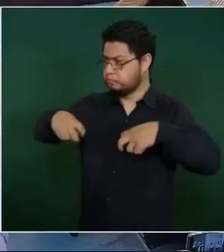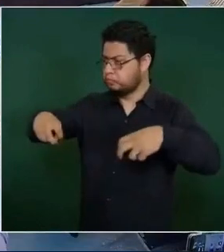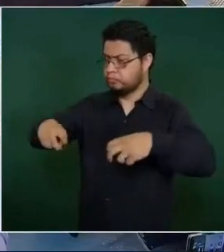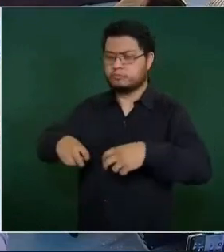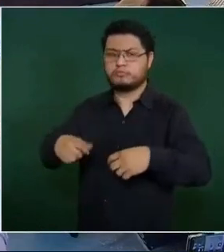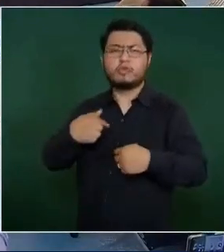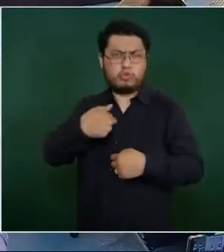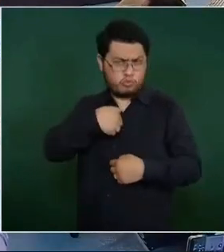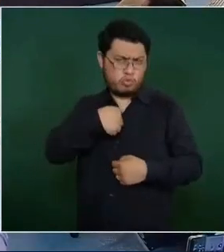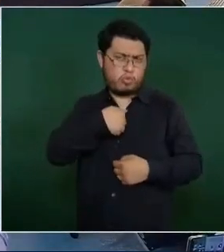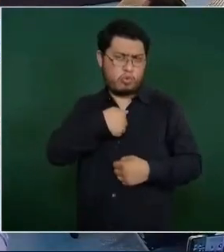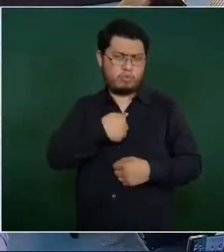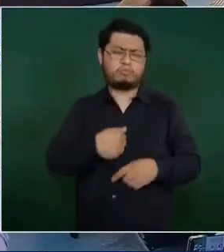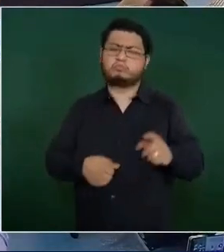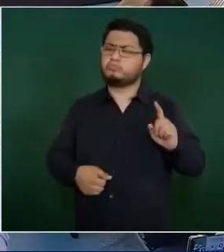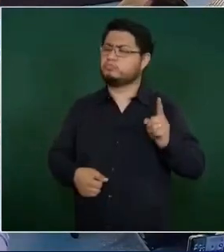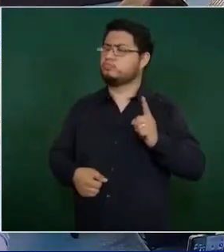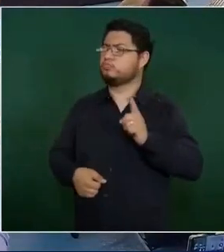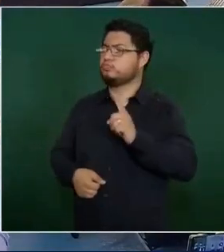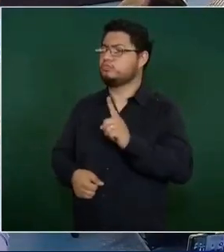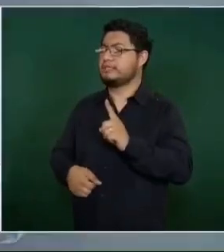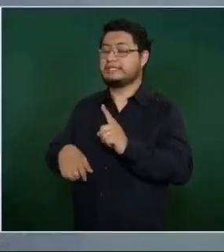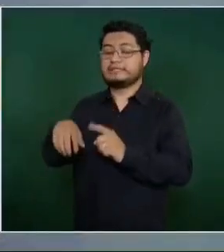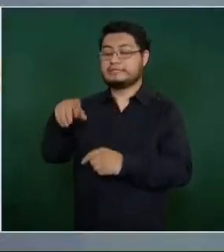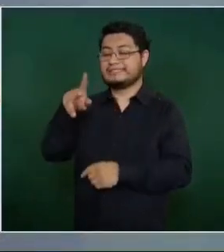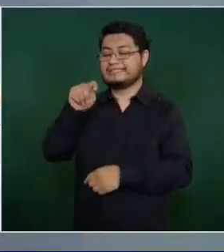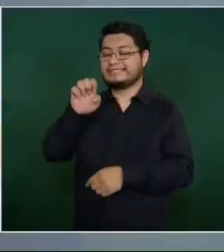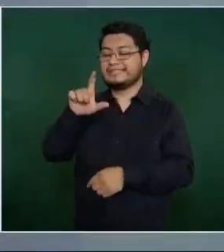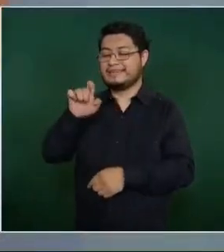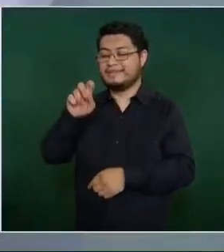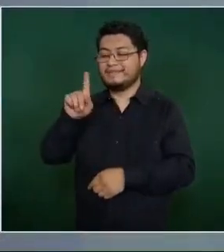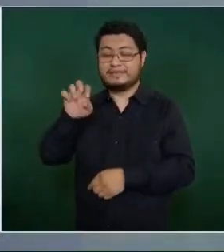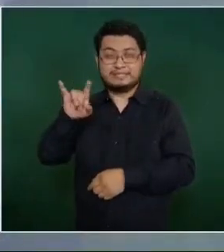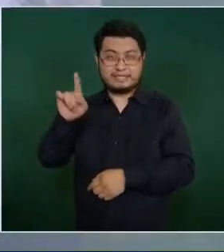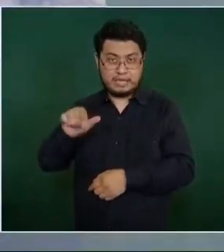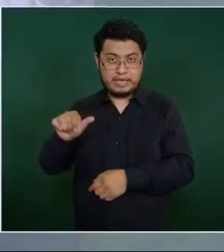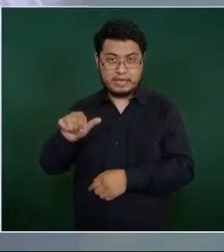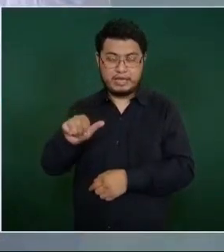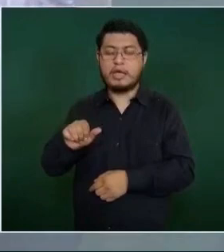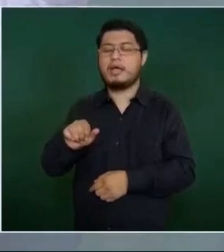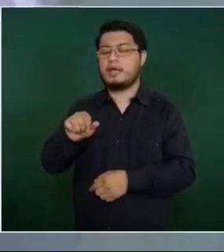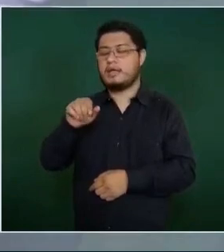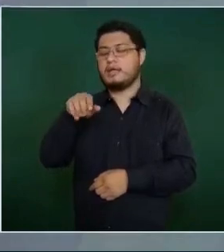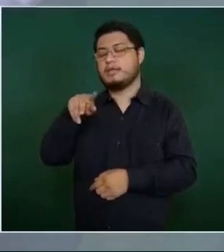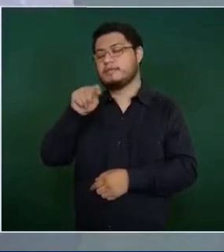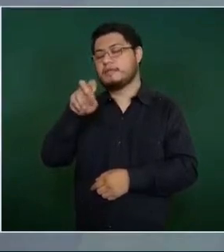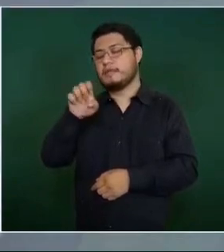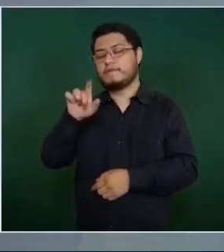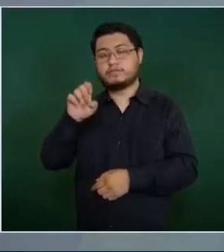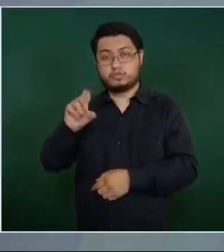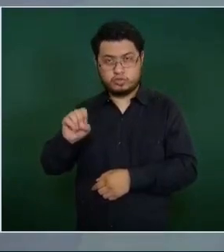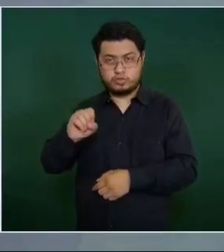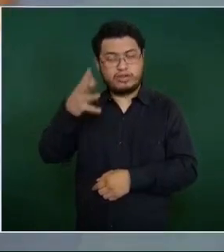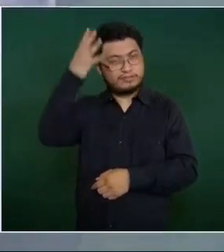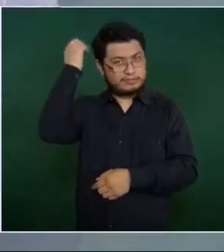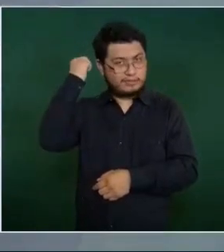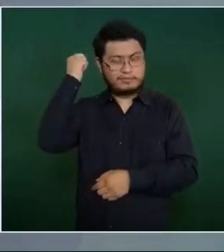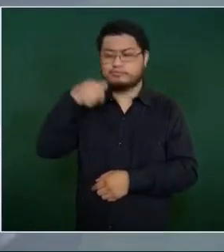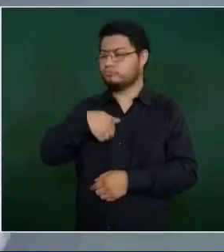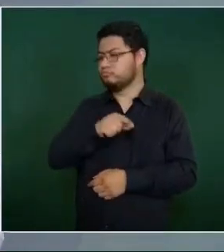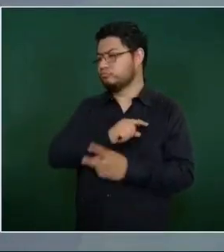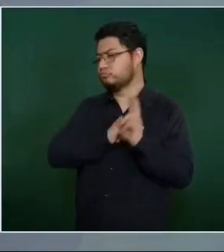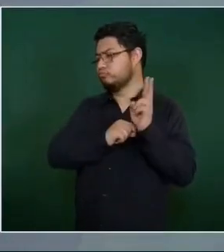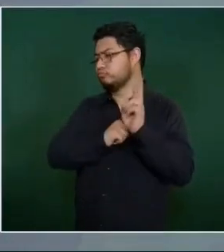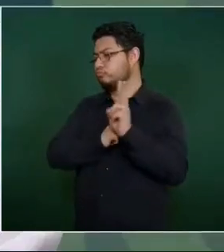Yo llevé tanto a Televisa como a Azteca unos mensajes porque venían unas elecciones, estaba yo llegando,